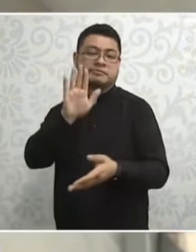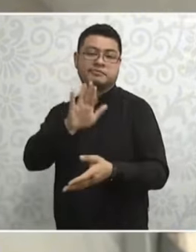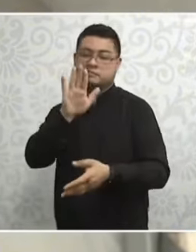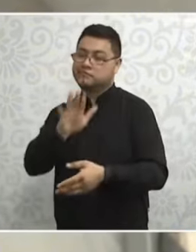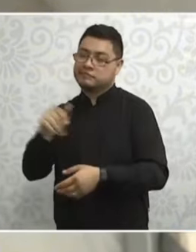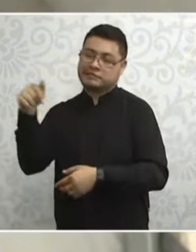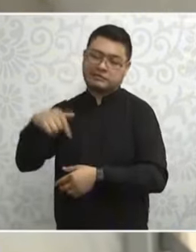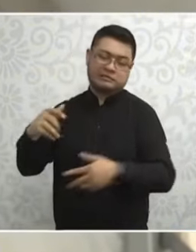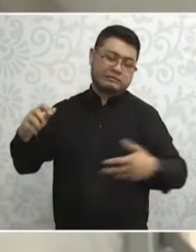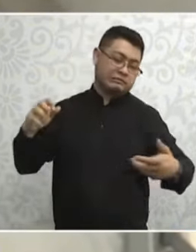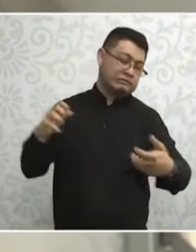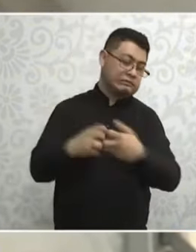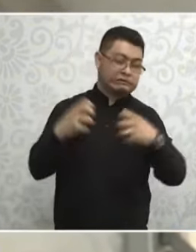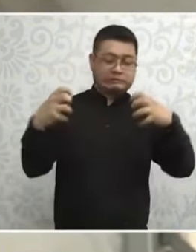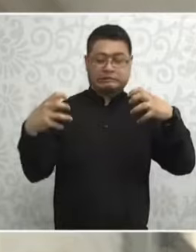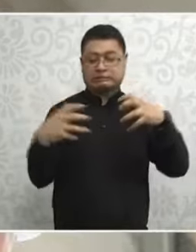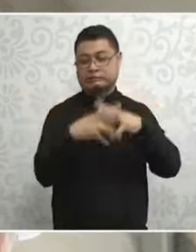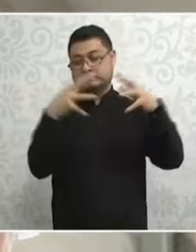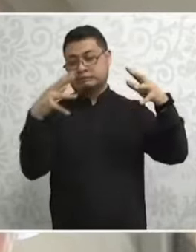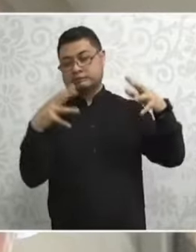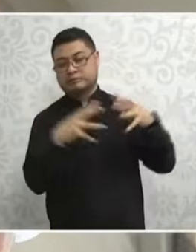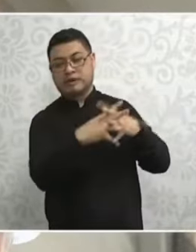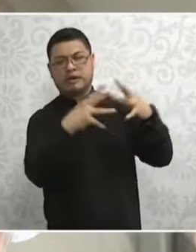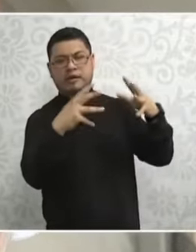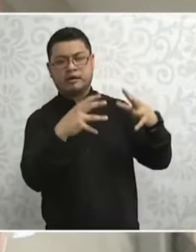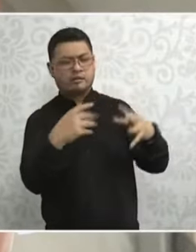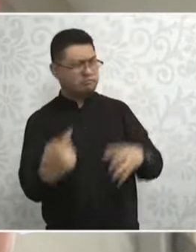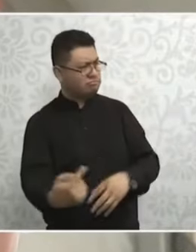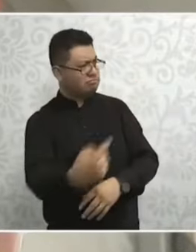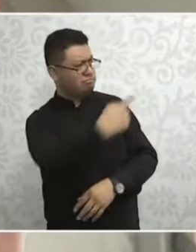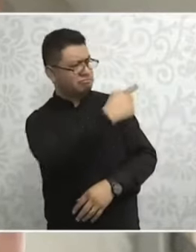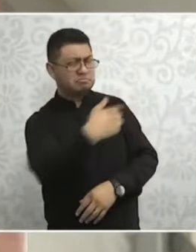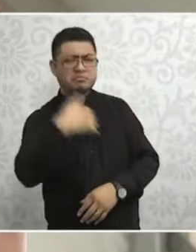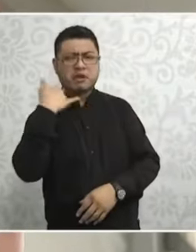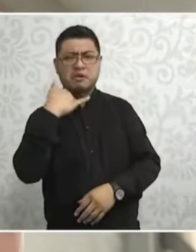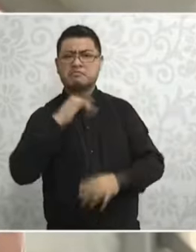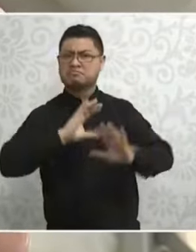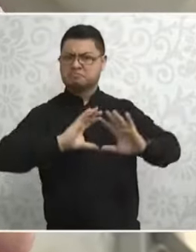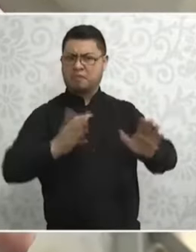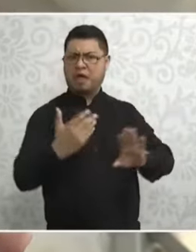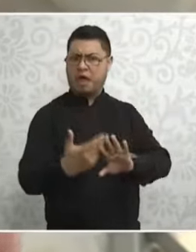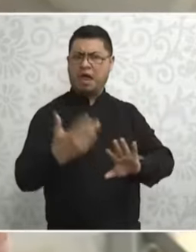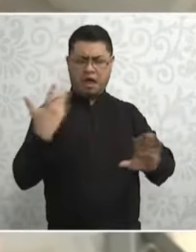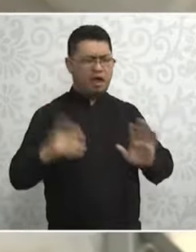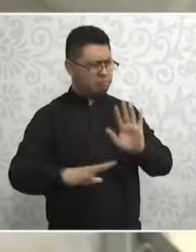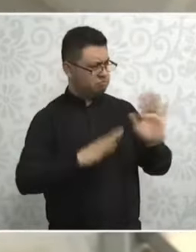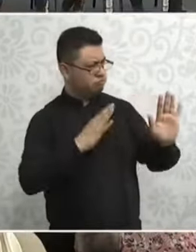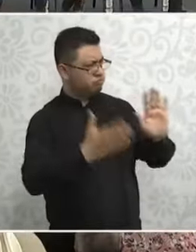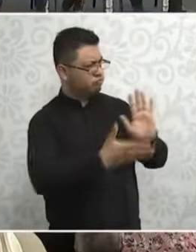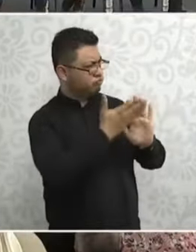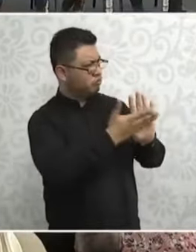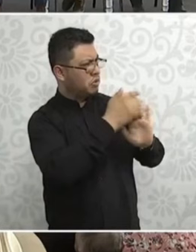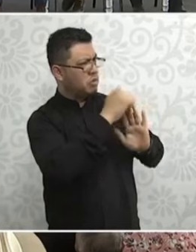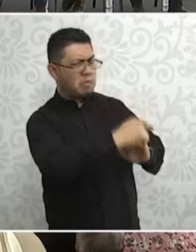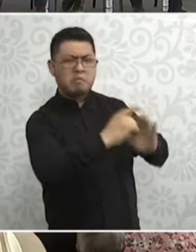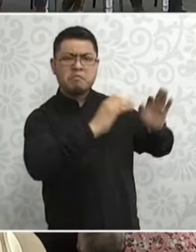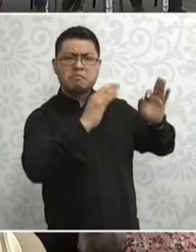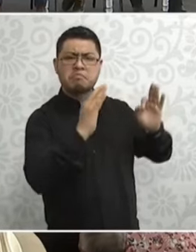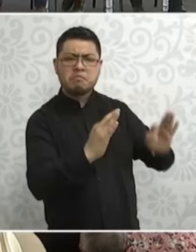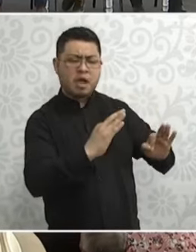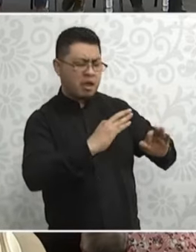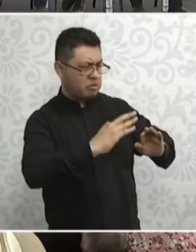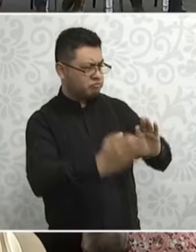y cuando Yucatán ya tiene un puerto de avanzada y que pues ya tiene